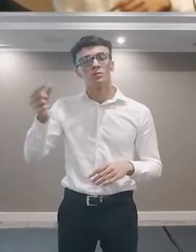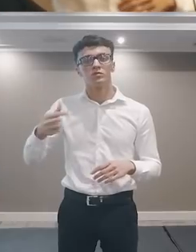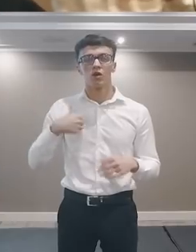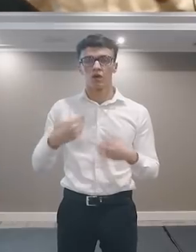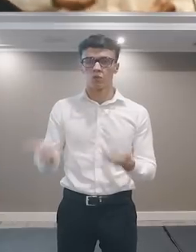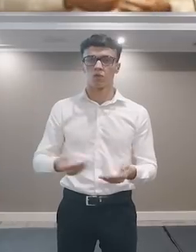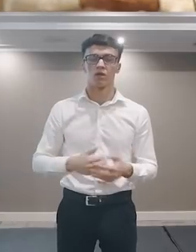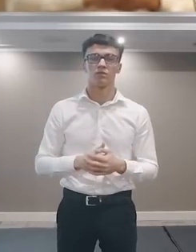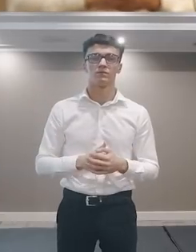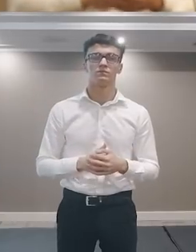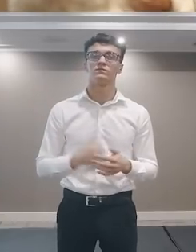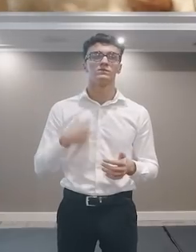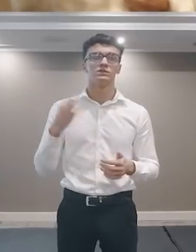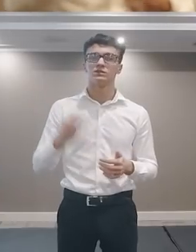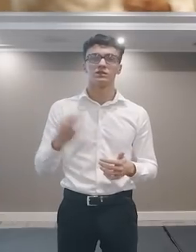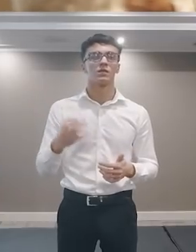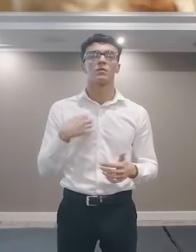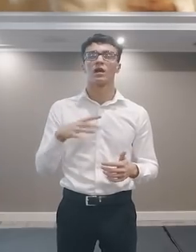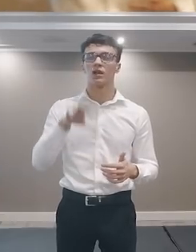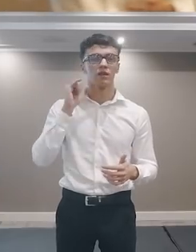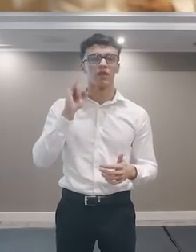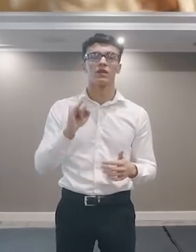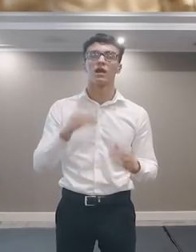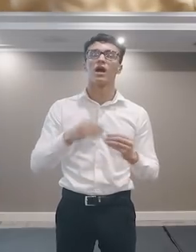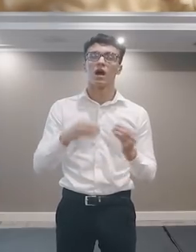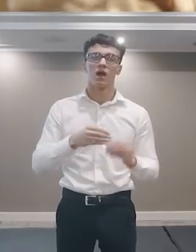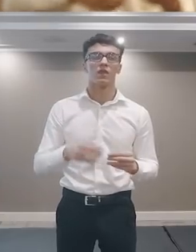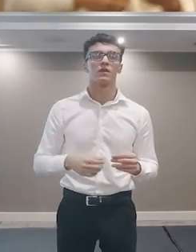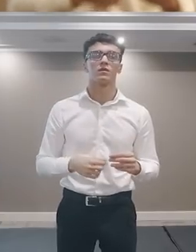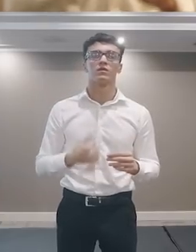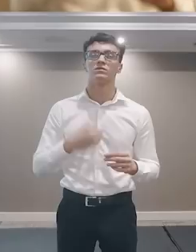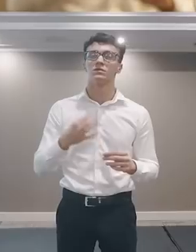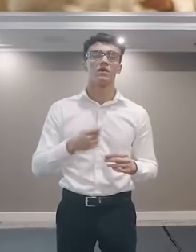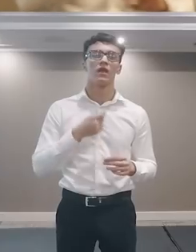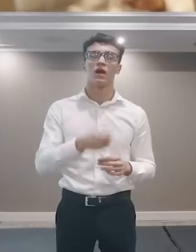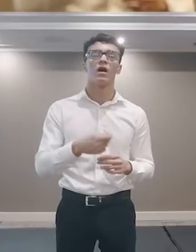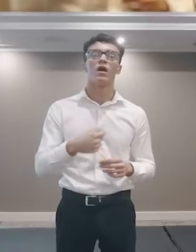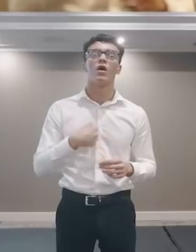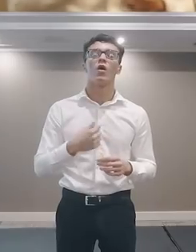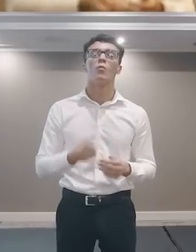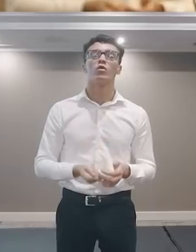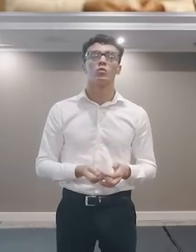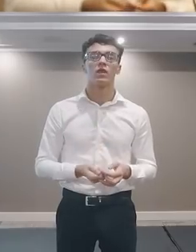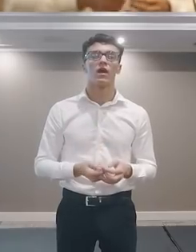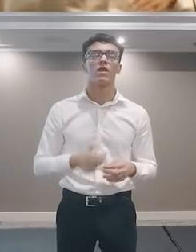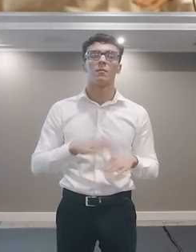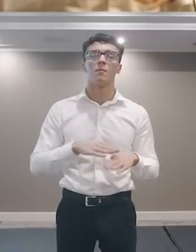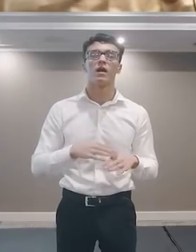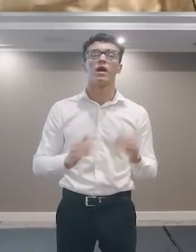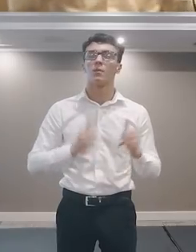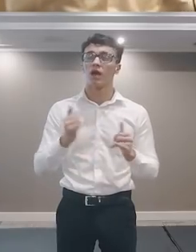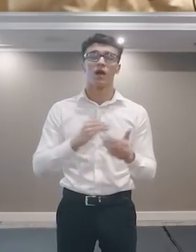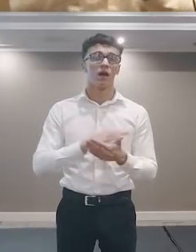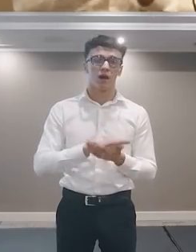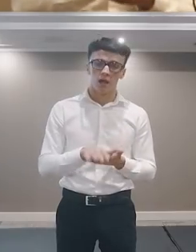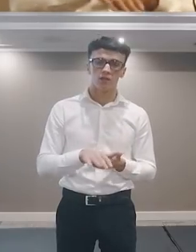siempre de verdad siempre entenderlo y hacerlo porque estáis dando una oportunidad a las demás personas vuelvo así ya sea viajar por menos gratis o ganando dinero